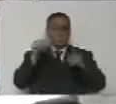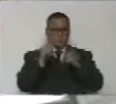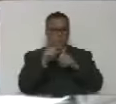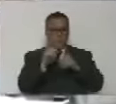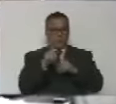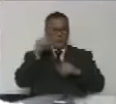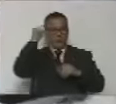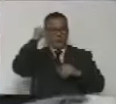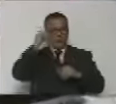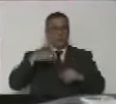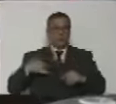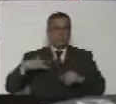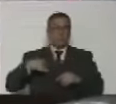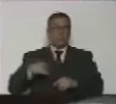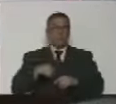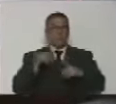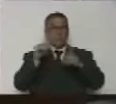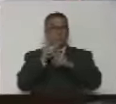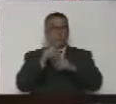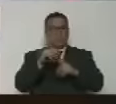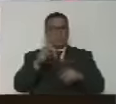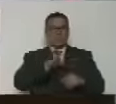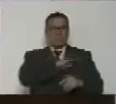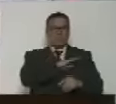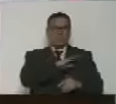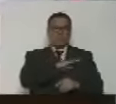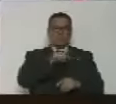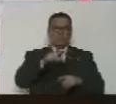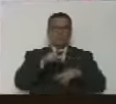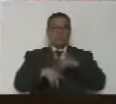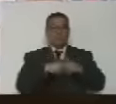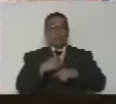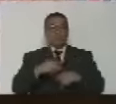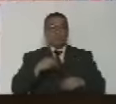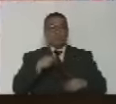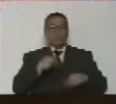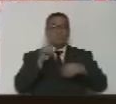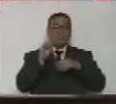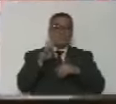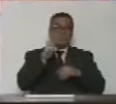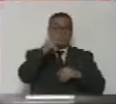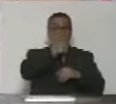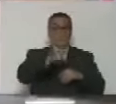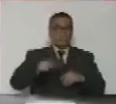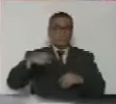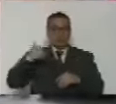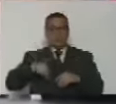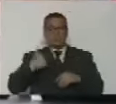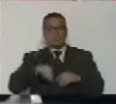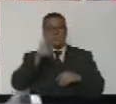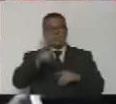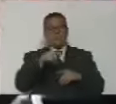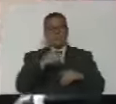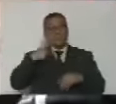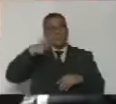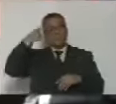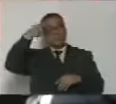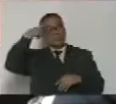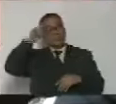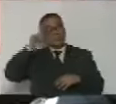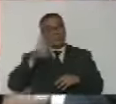Nosotros sentimos esa fecha como propia. Y por eso la angustia y el dolor del pueblo argentino ante esto que parece